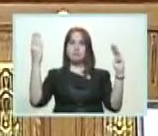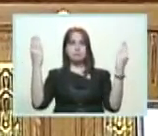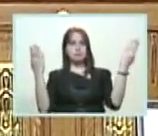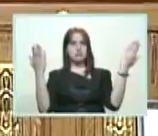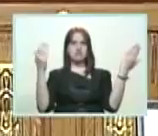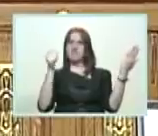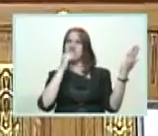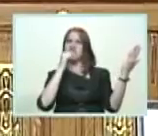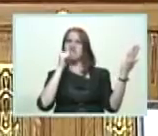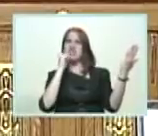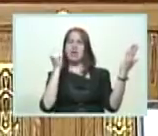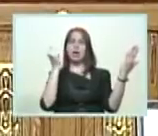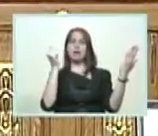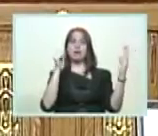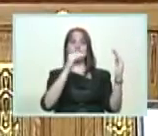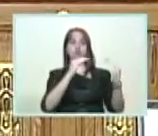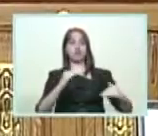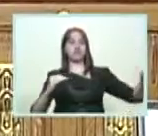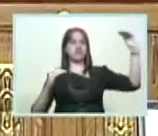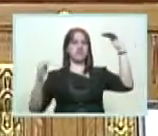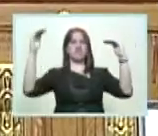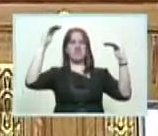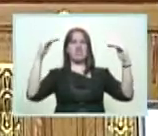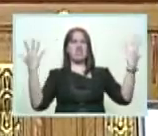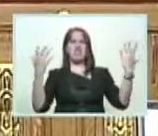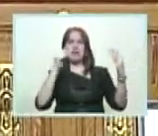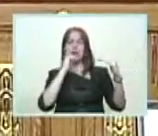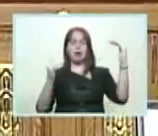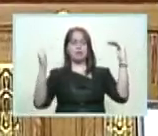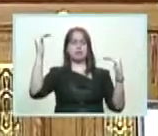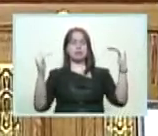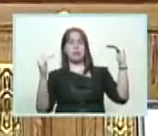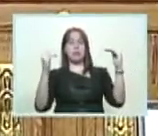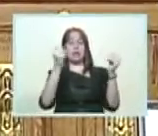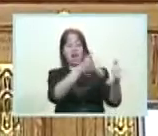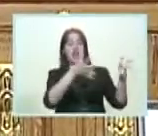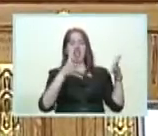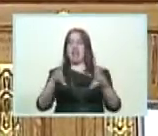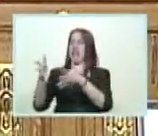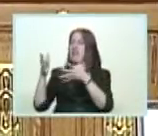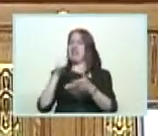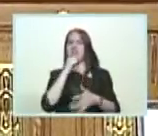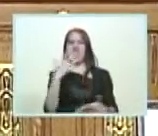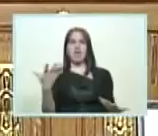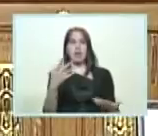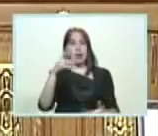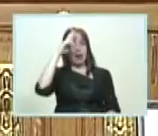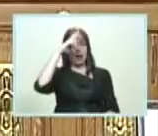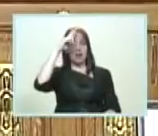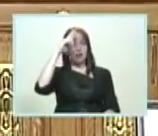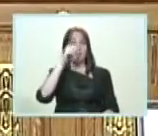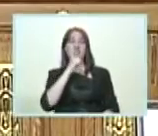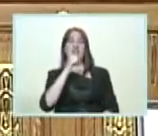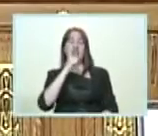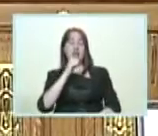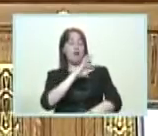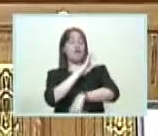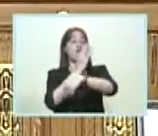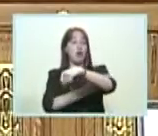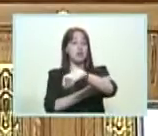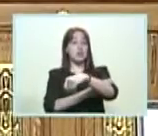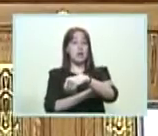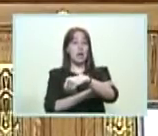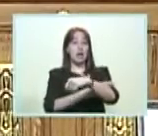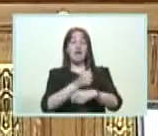¿quién saldría superior? ¿Quién saldría ganando? ¿Quién tiene la razón? ¿Quién tiene la fuerza? ¿Quién tiene la